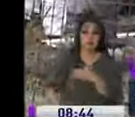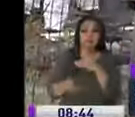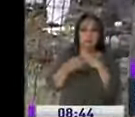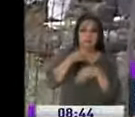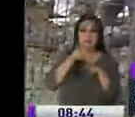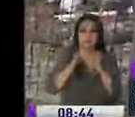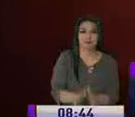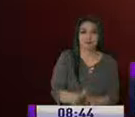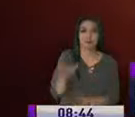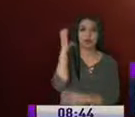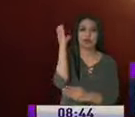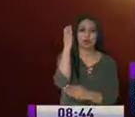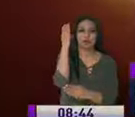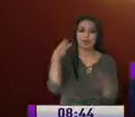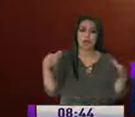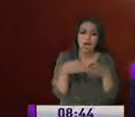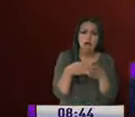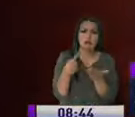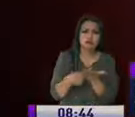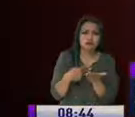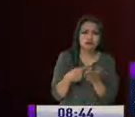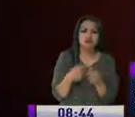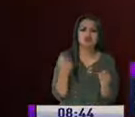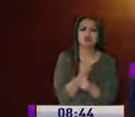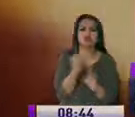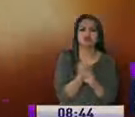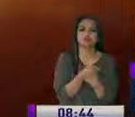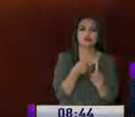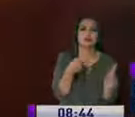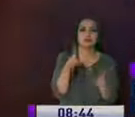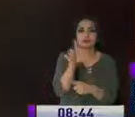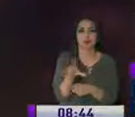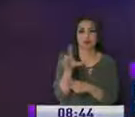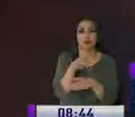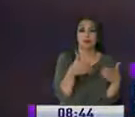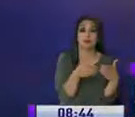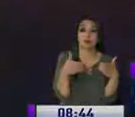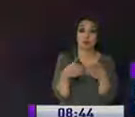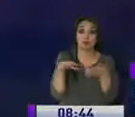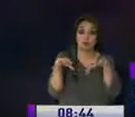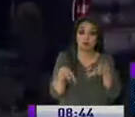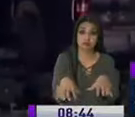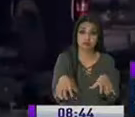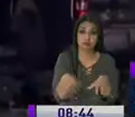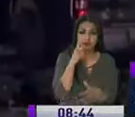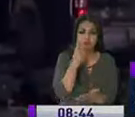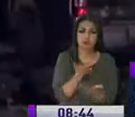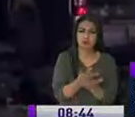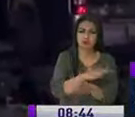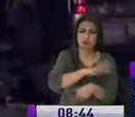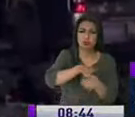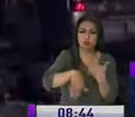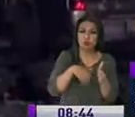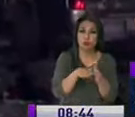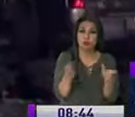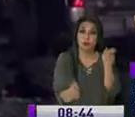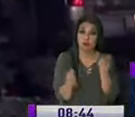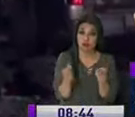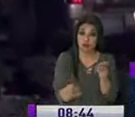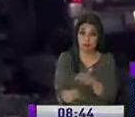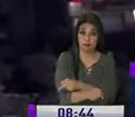este momento ha sido por el delito de asociación ilícita. En las casas allanadas encontraron supuestas evidencias de los atracos como semovientes,